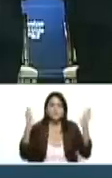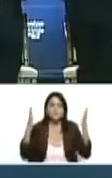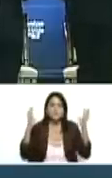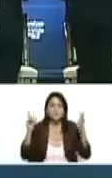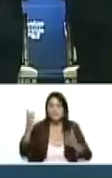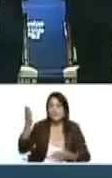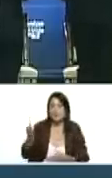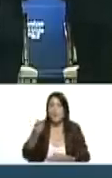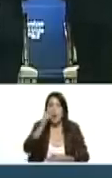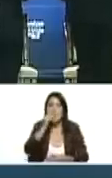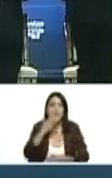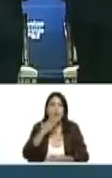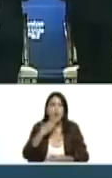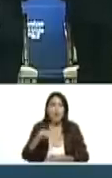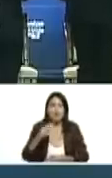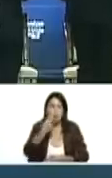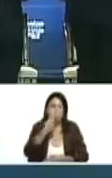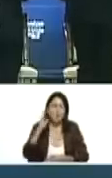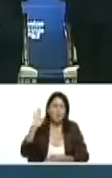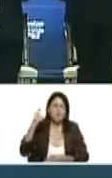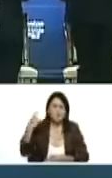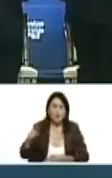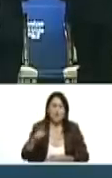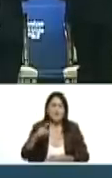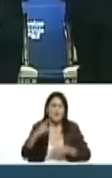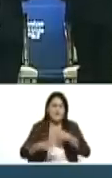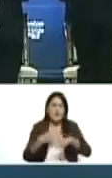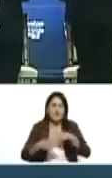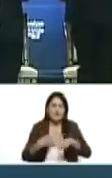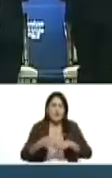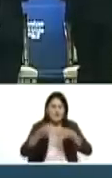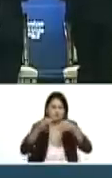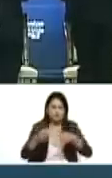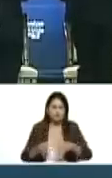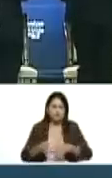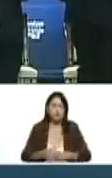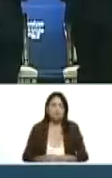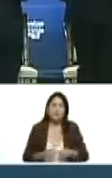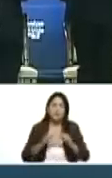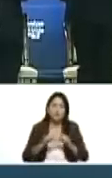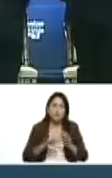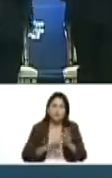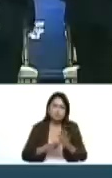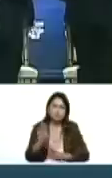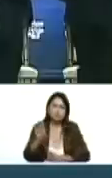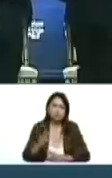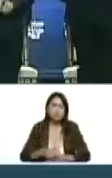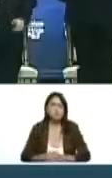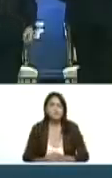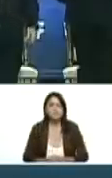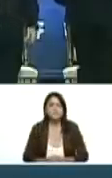oficial, comprometido, revolucionario, para que siga adelante.